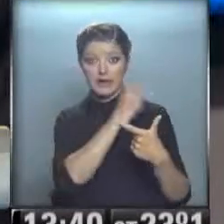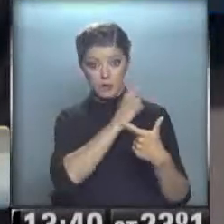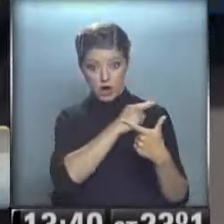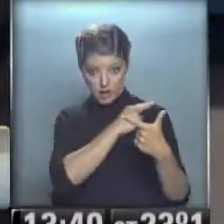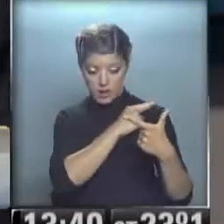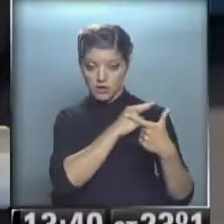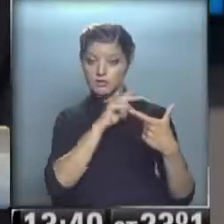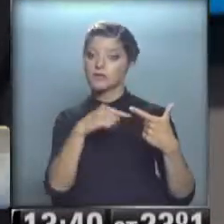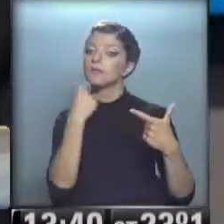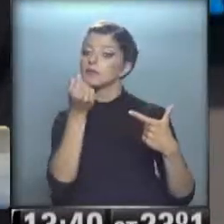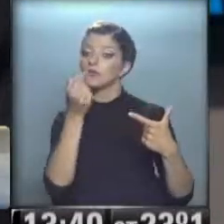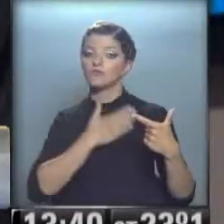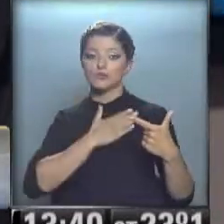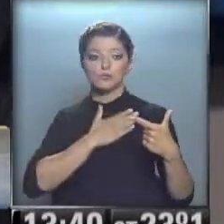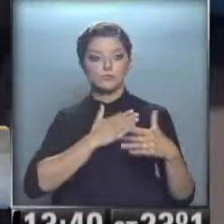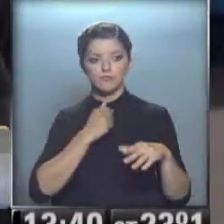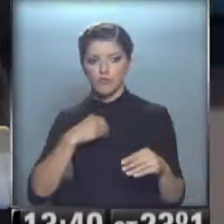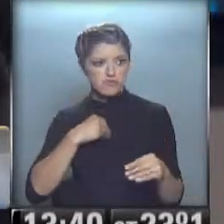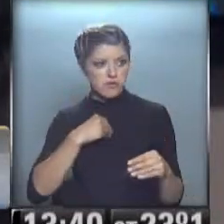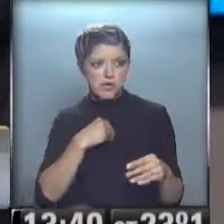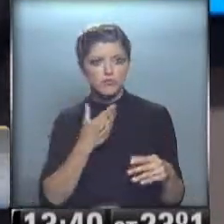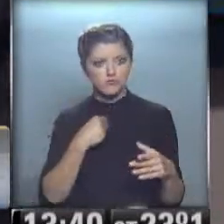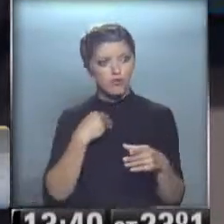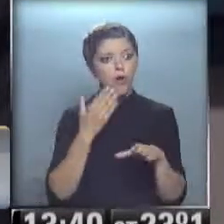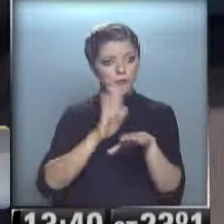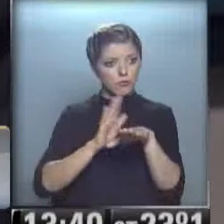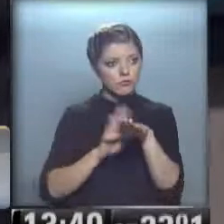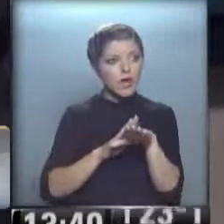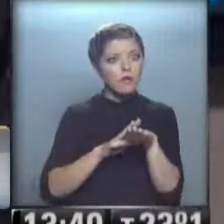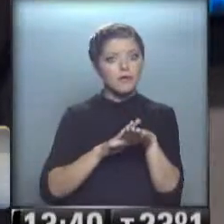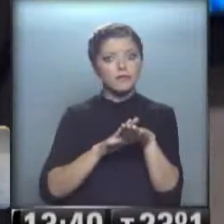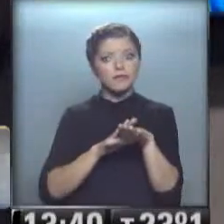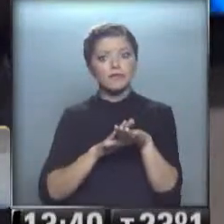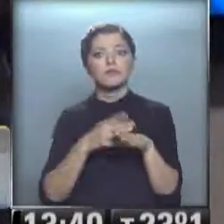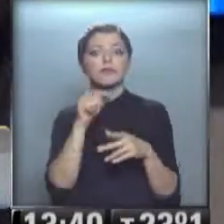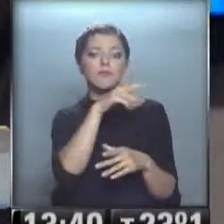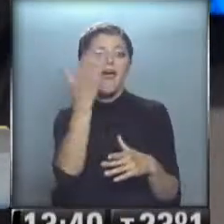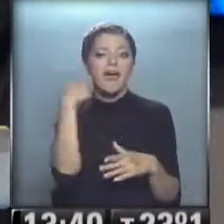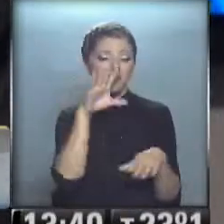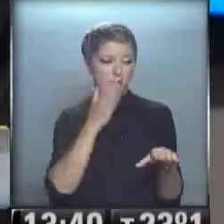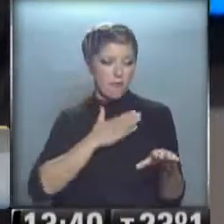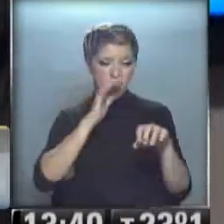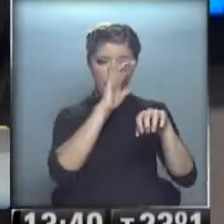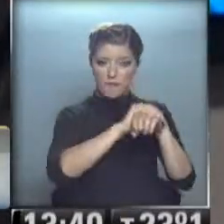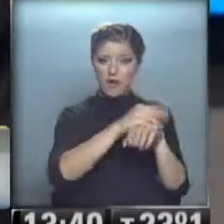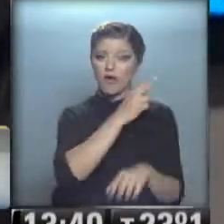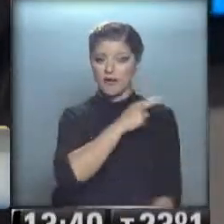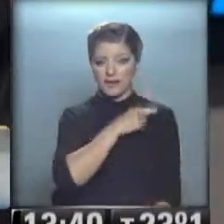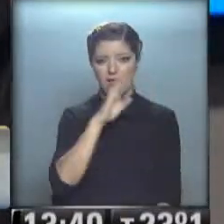que él sentía que no había hecho nada o lo suficiente para salvar la vida de su anterior amigo, el general